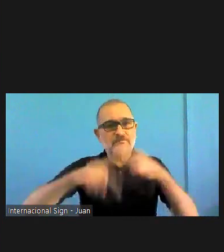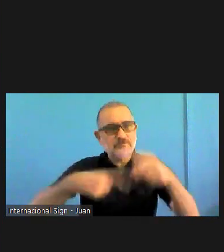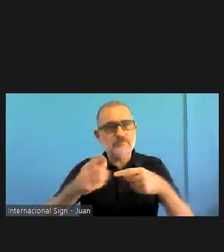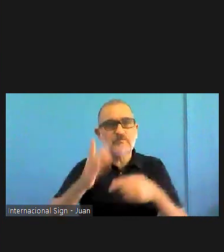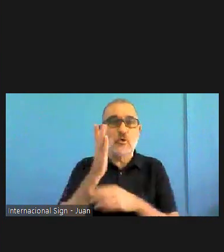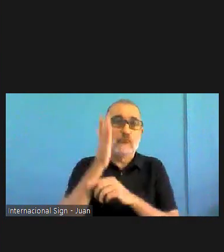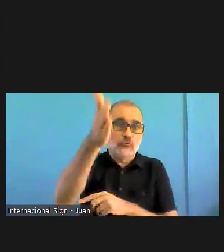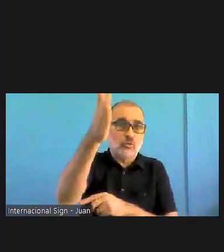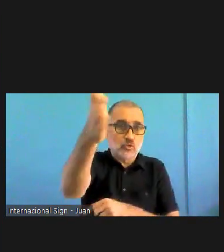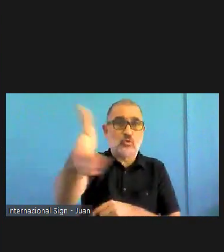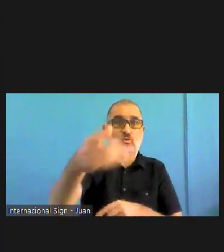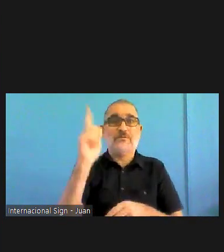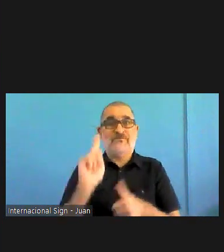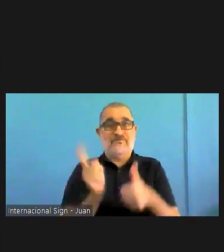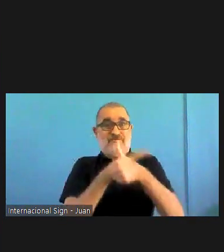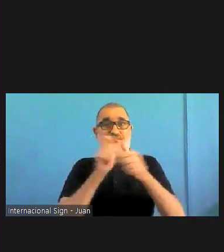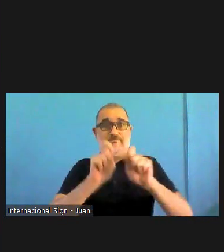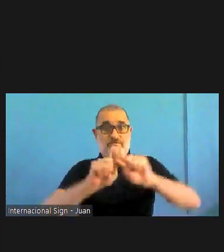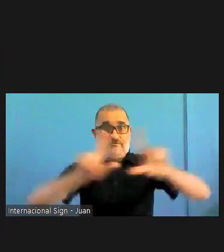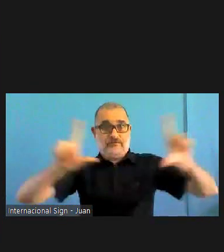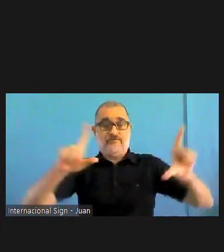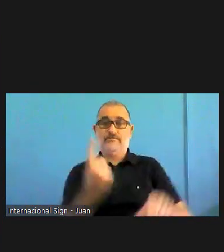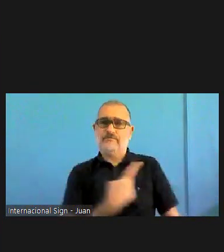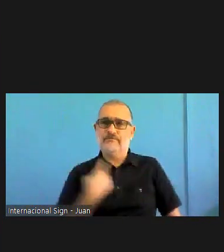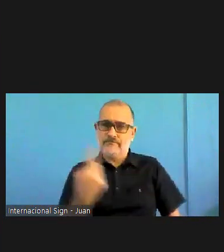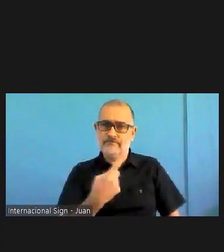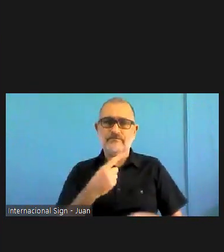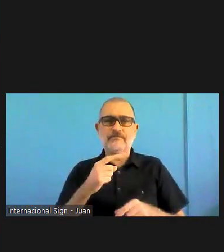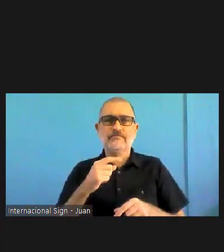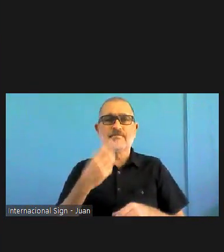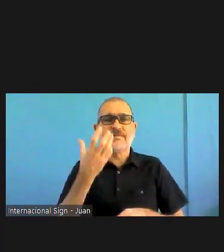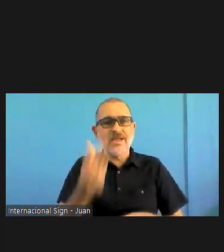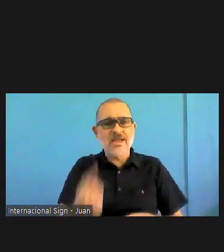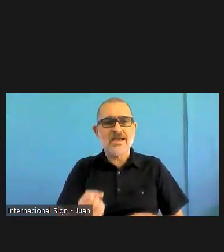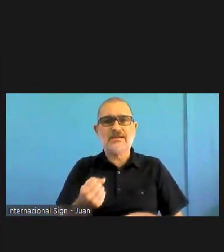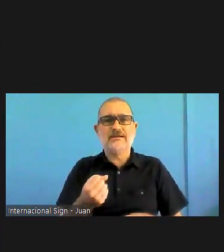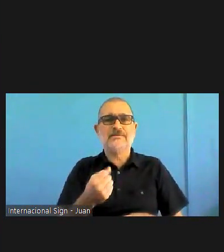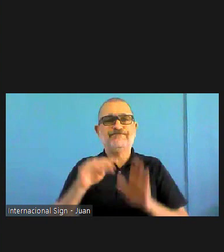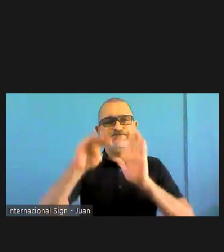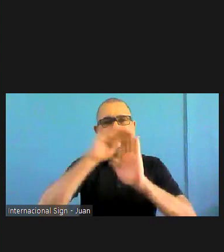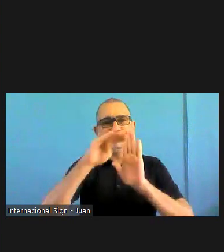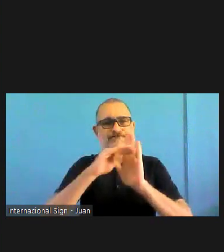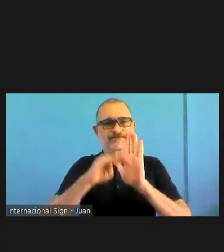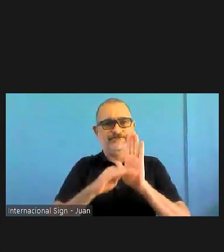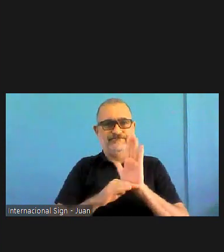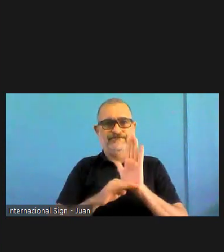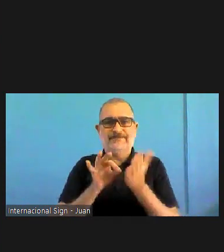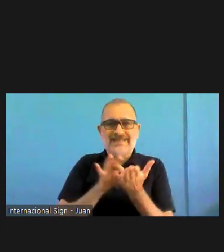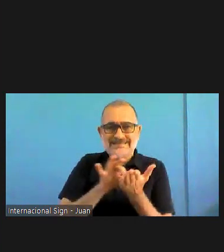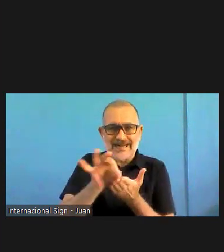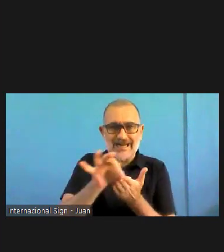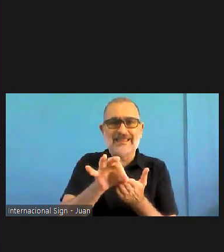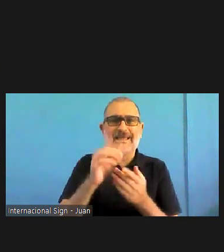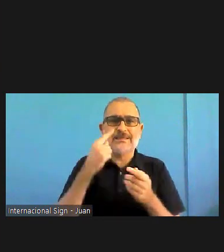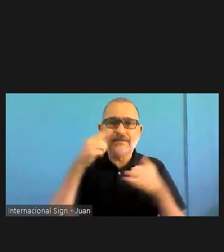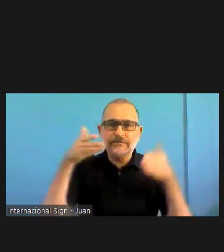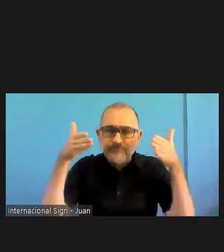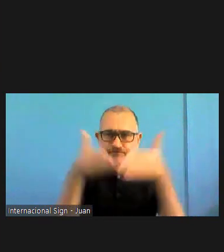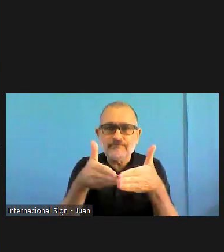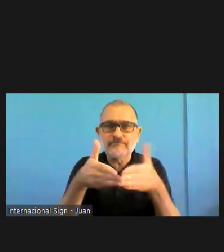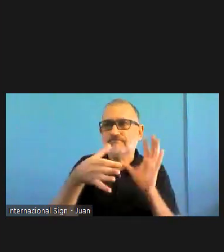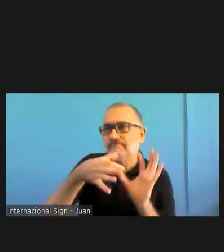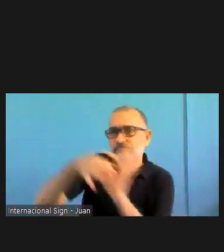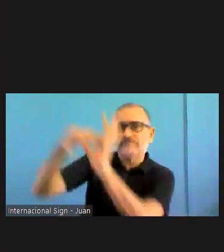Entonces, aquí quería hablar de las metas que nos fijamos nosotros, guiados por la OMS y